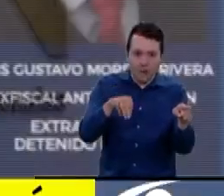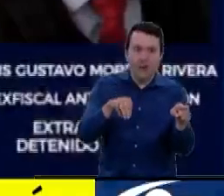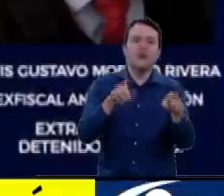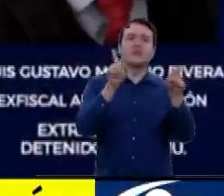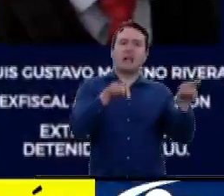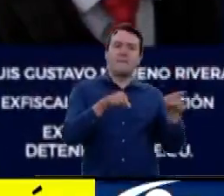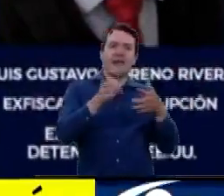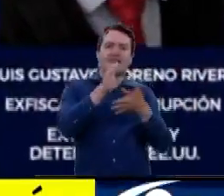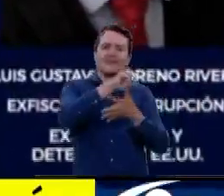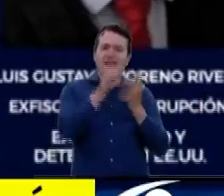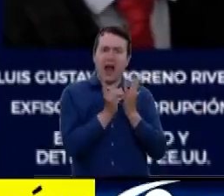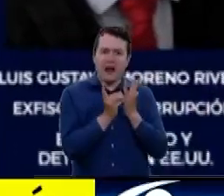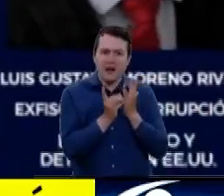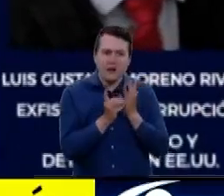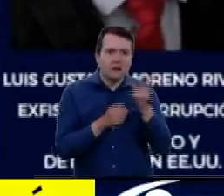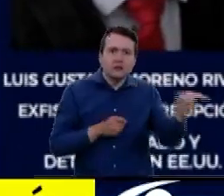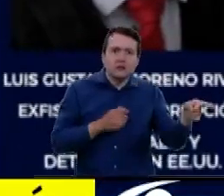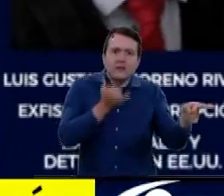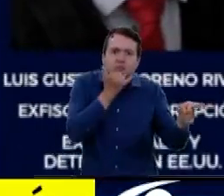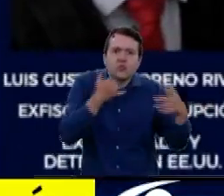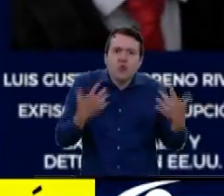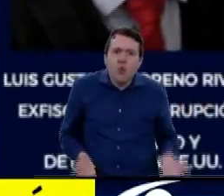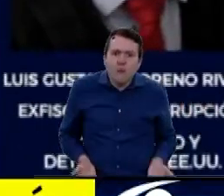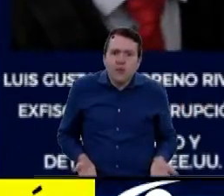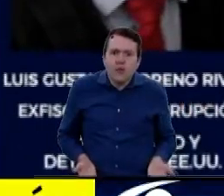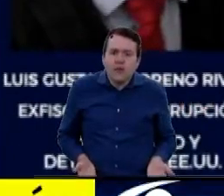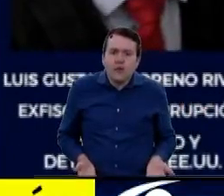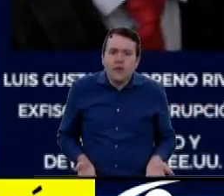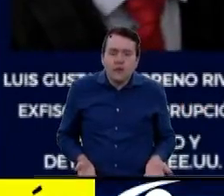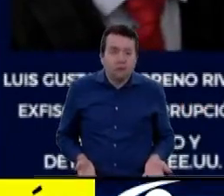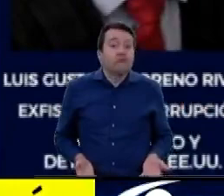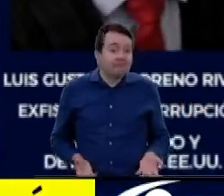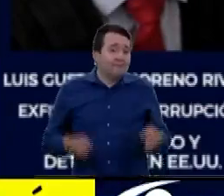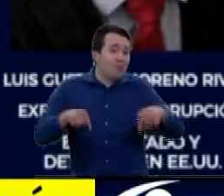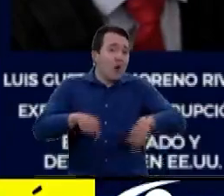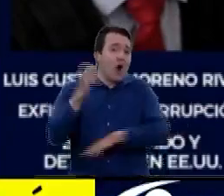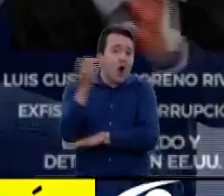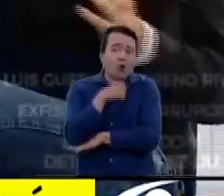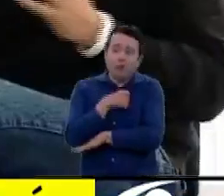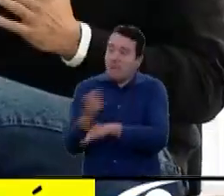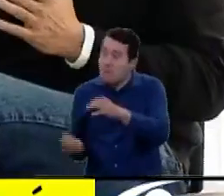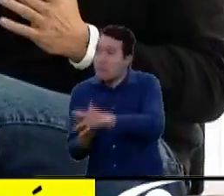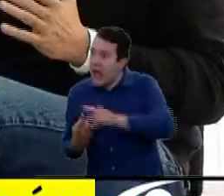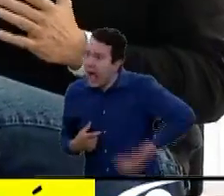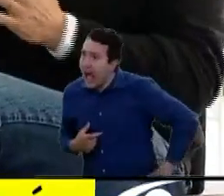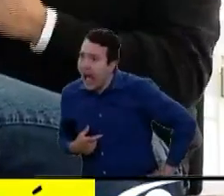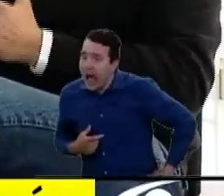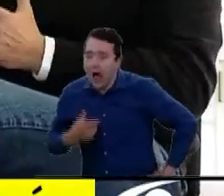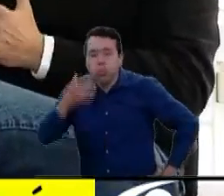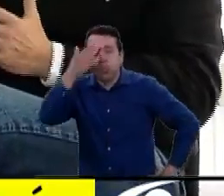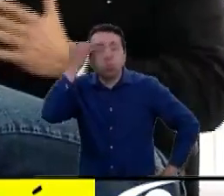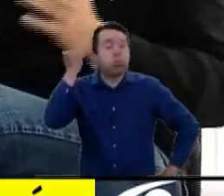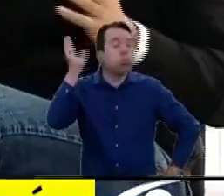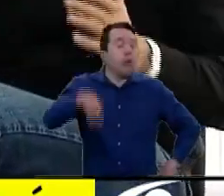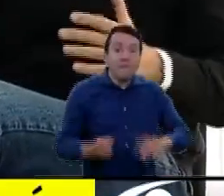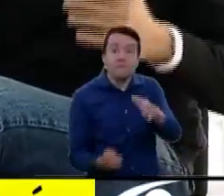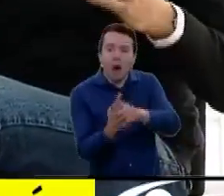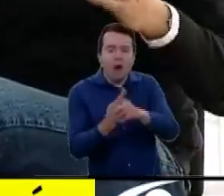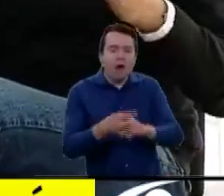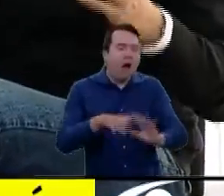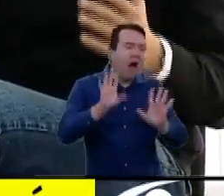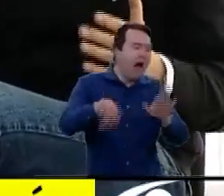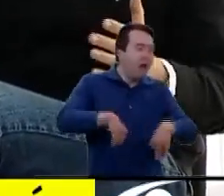de IVA? El cartel de la toga. Somos un país que olvida muy rápidamente. Un observador sagaz del tema es Camilo